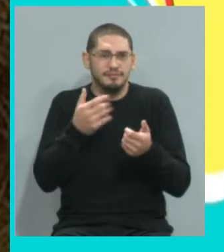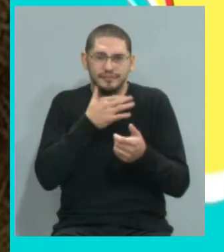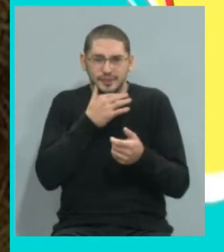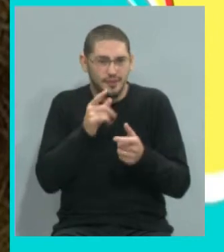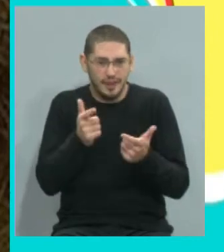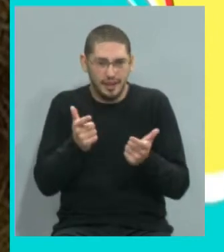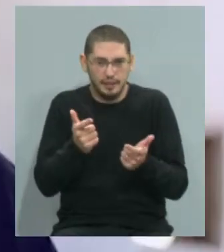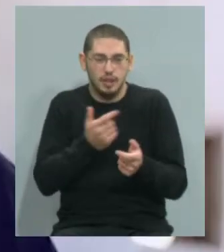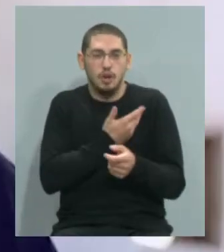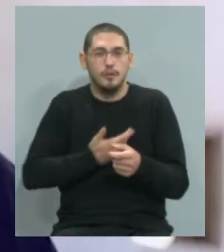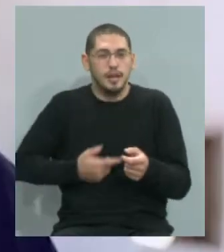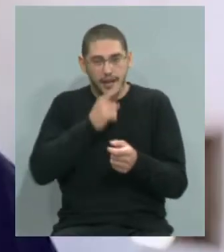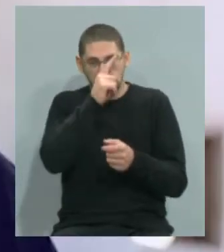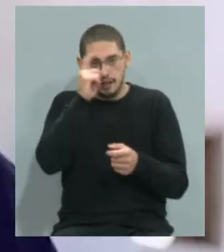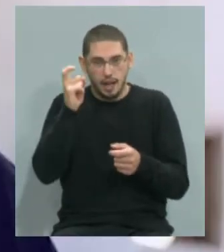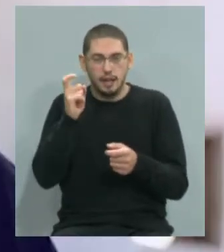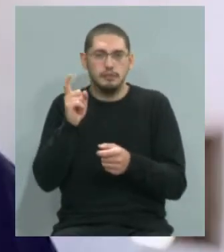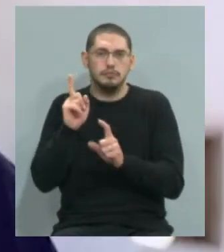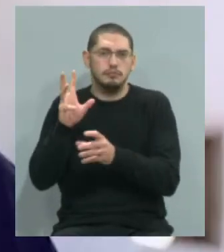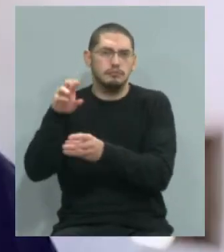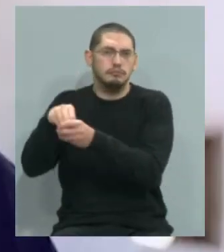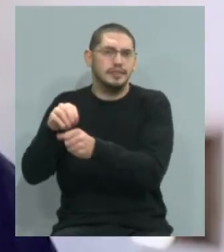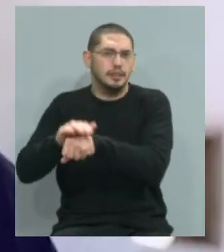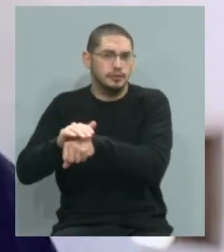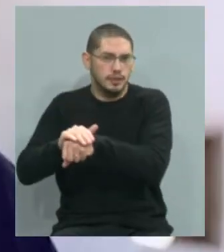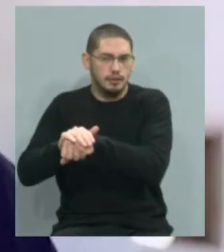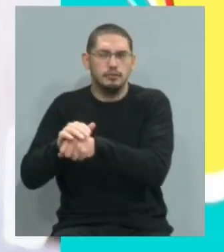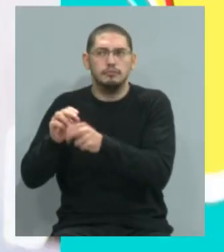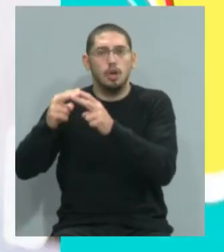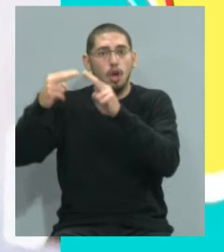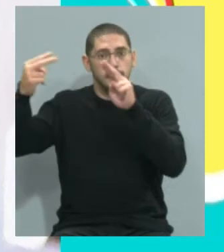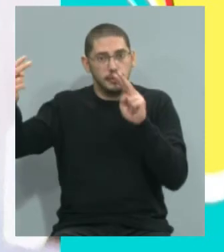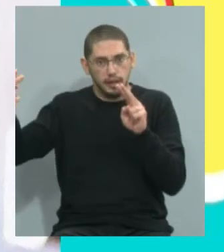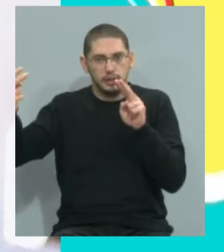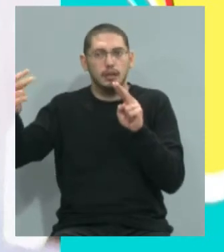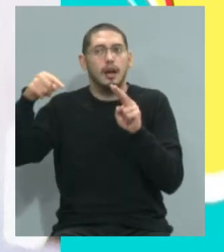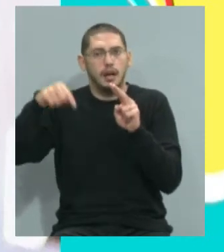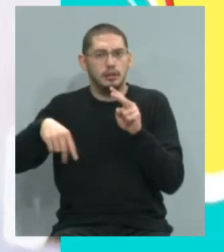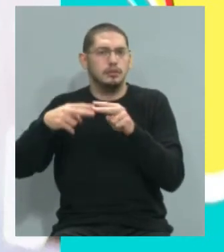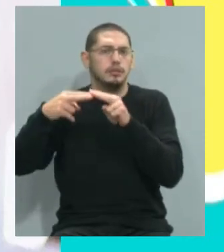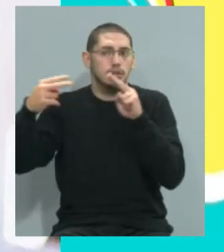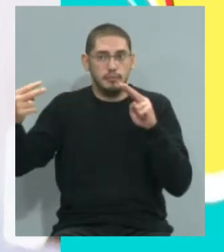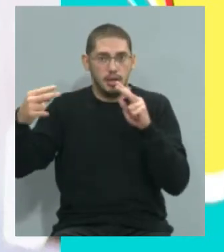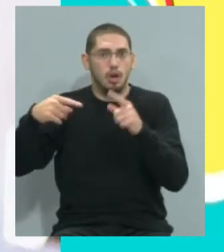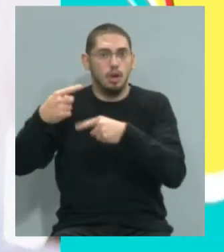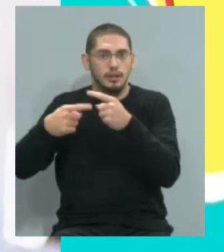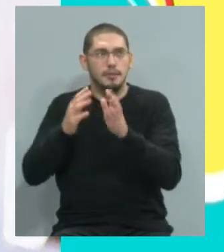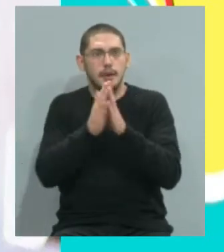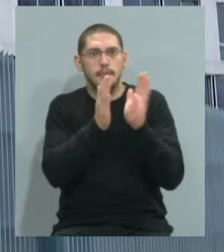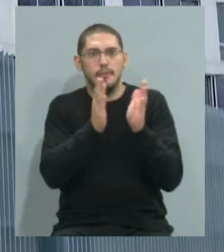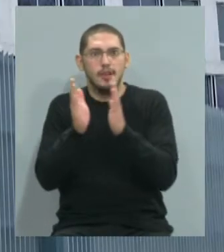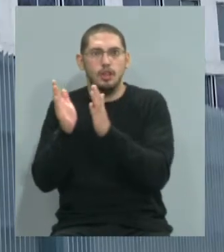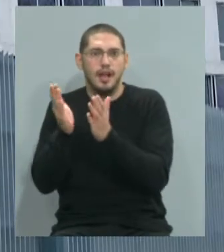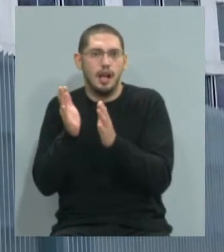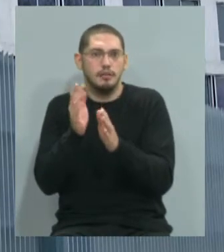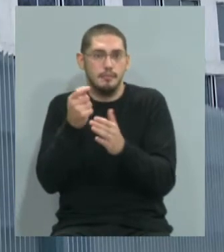Es el Estado argentino a través del MinSIC que hace un convenio, y además ahora ha costado tremendamente sostener esa biblioteca, pues son pagos en